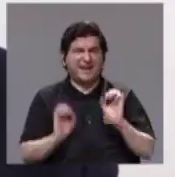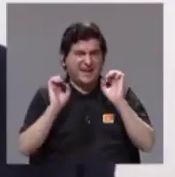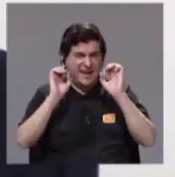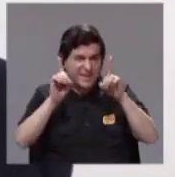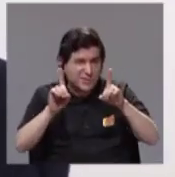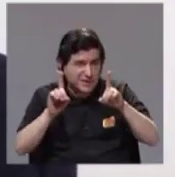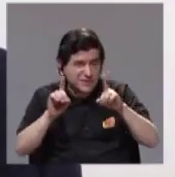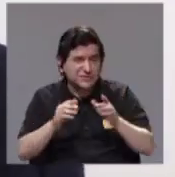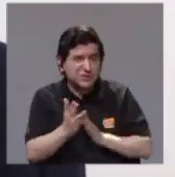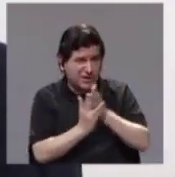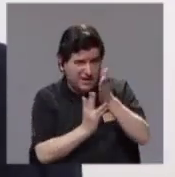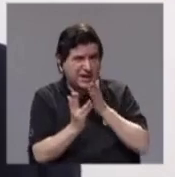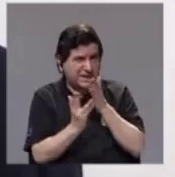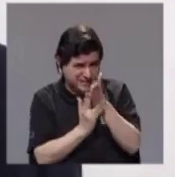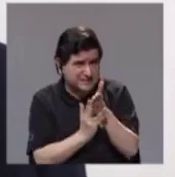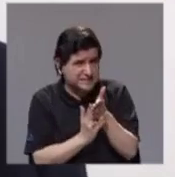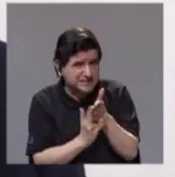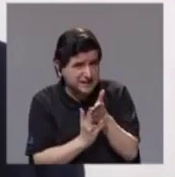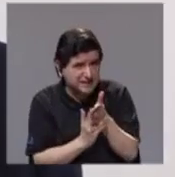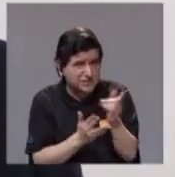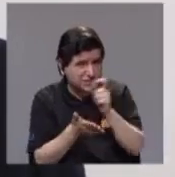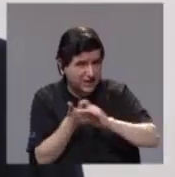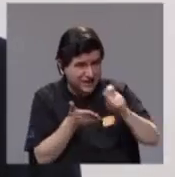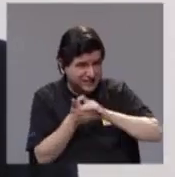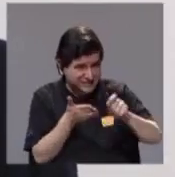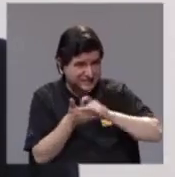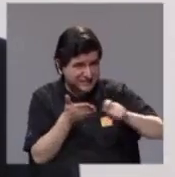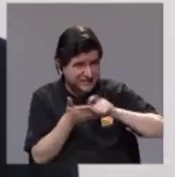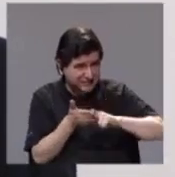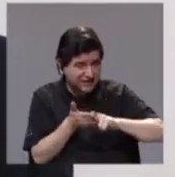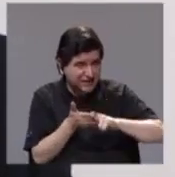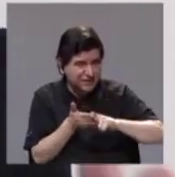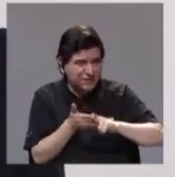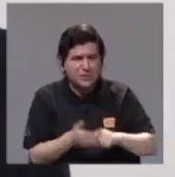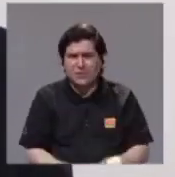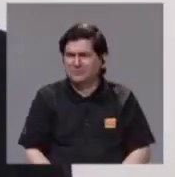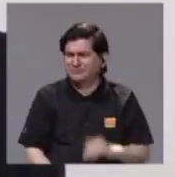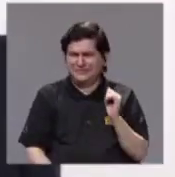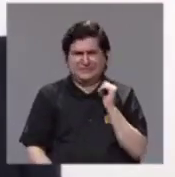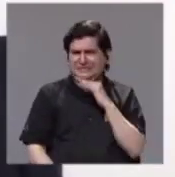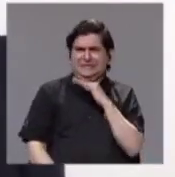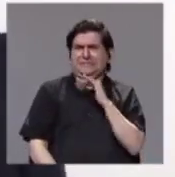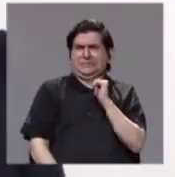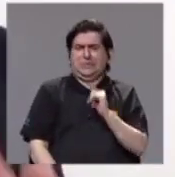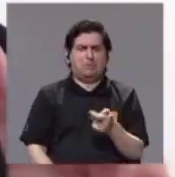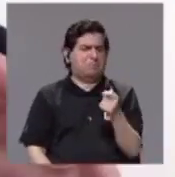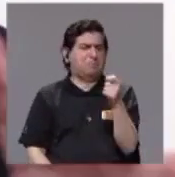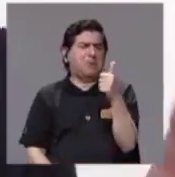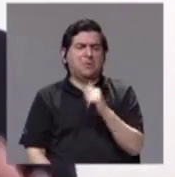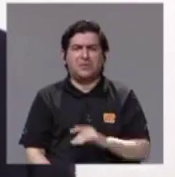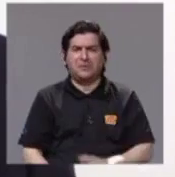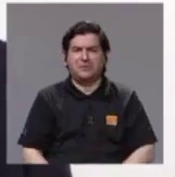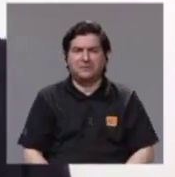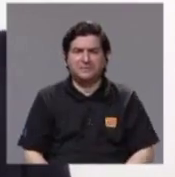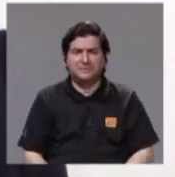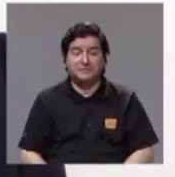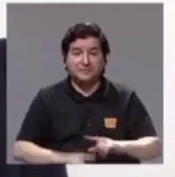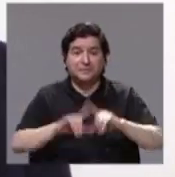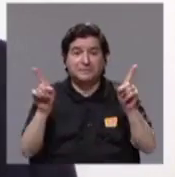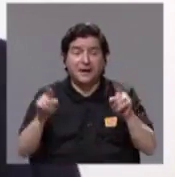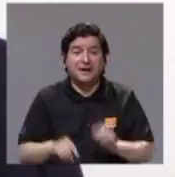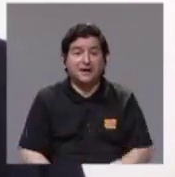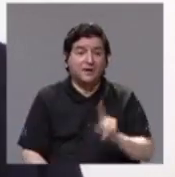La educación y el acceso a la escritura era rara, escasa,